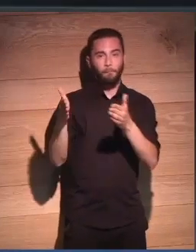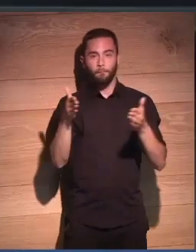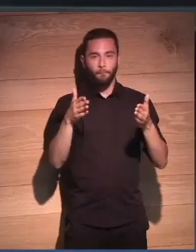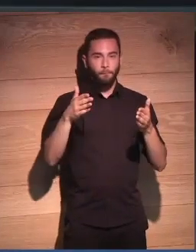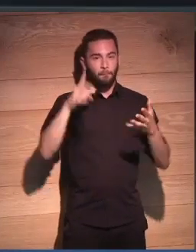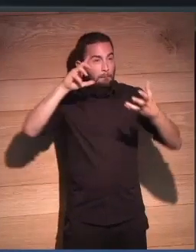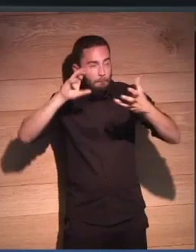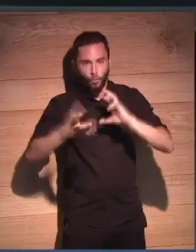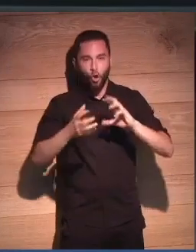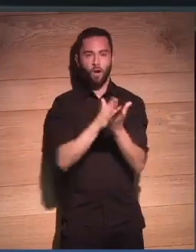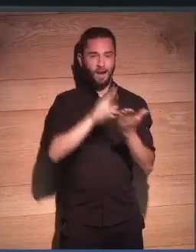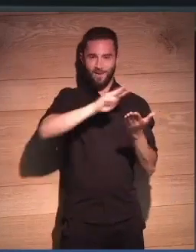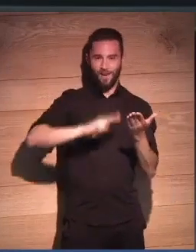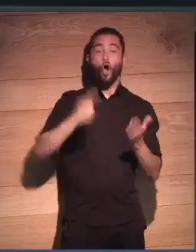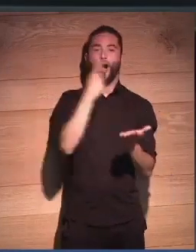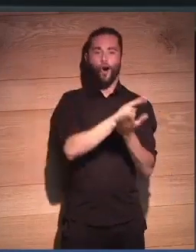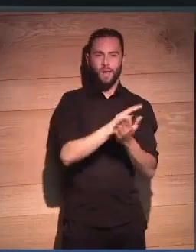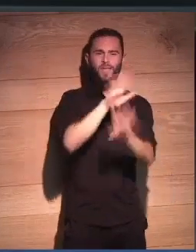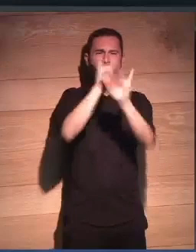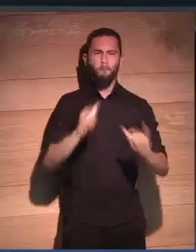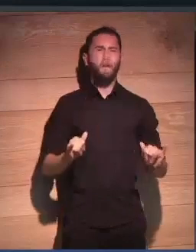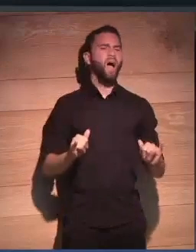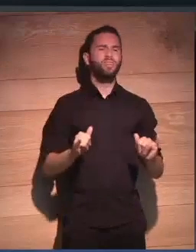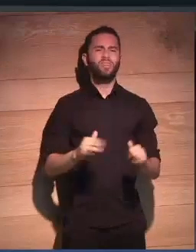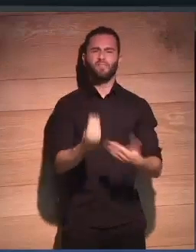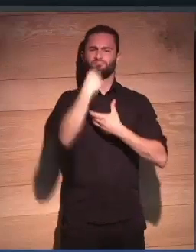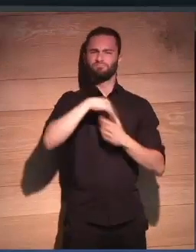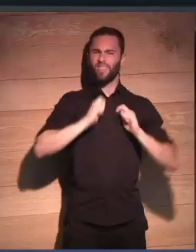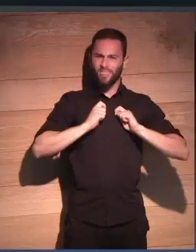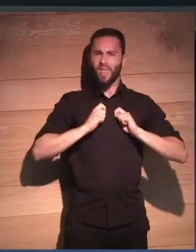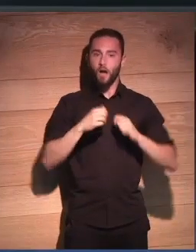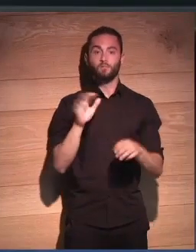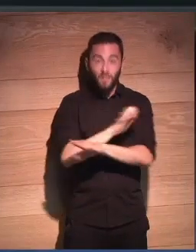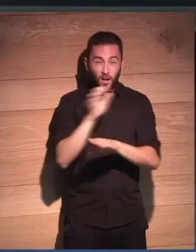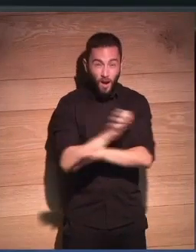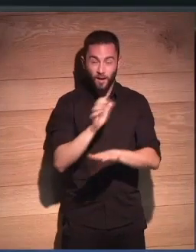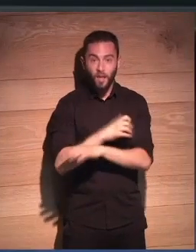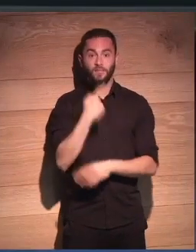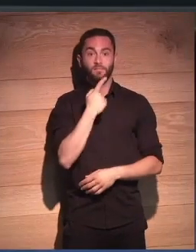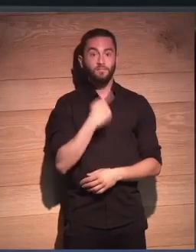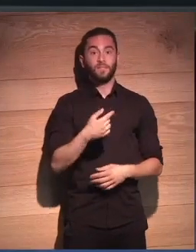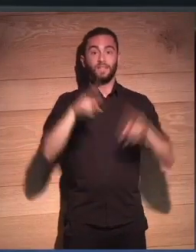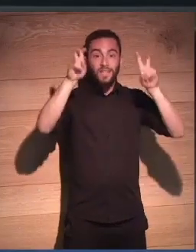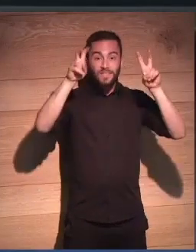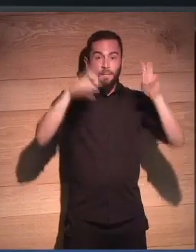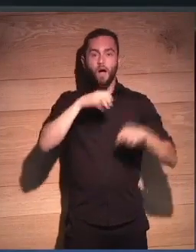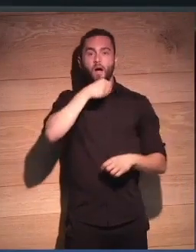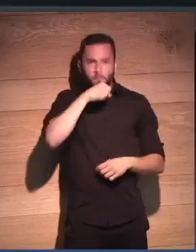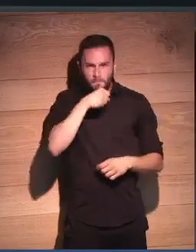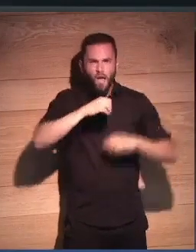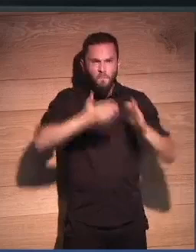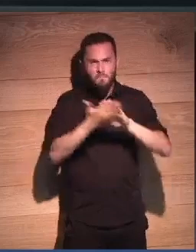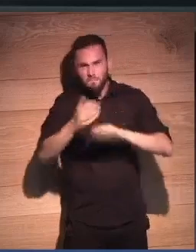pues vuelvo a releerlo y digo, qué paz interior me da. Bueno, pues este es que te ríes. Se está hablando de que te estás haciendo vieja, de que te vas a morir, porque en